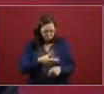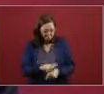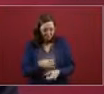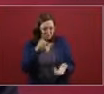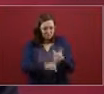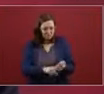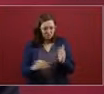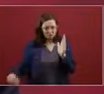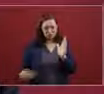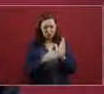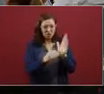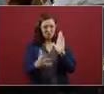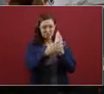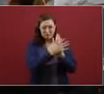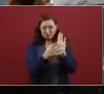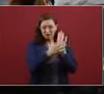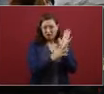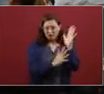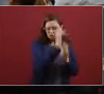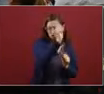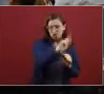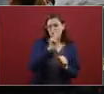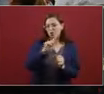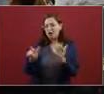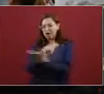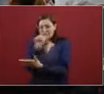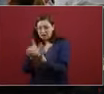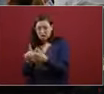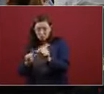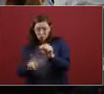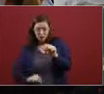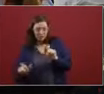nada. No a la Constitución, a la Guardia Nacional, a la ley de la Guardia Nacional.